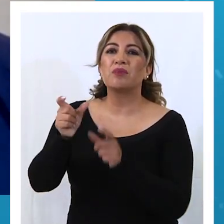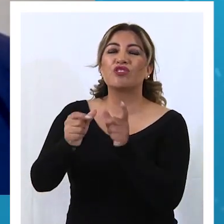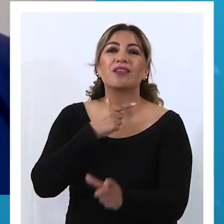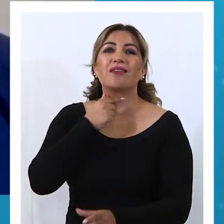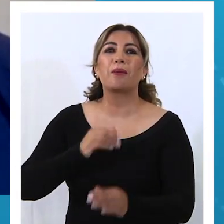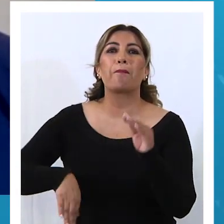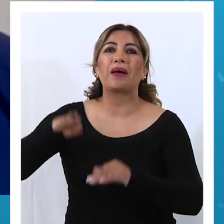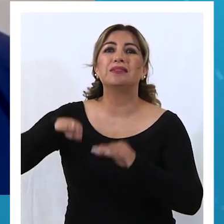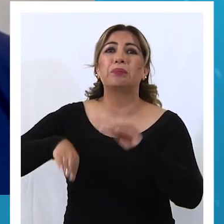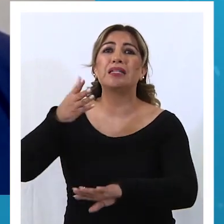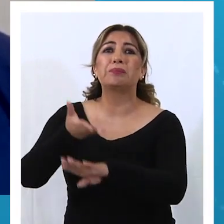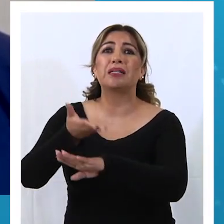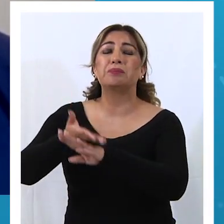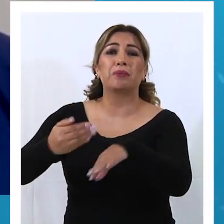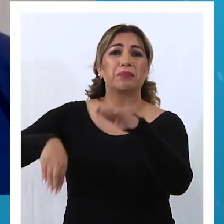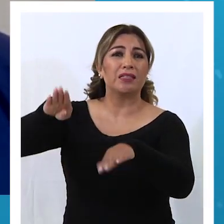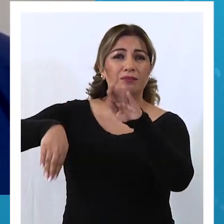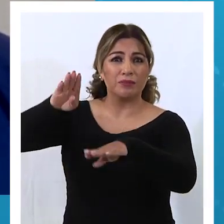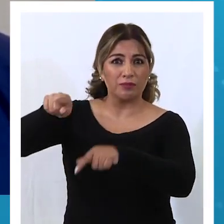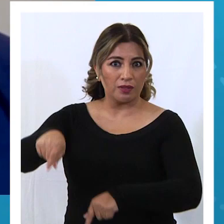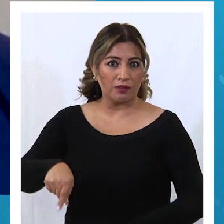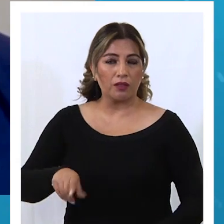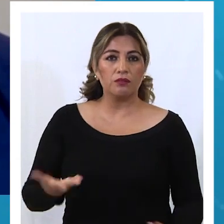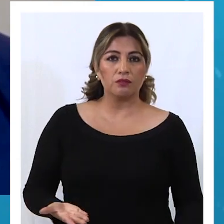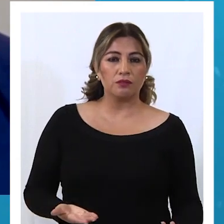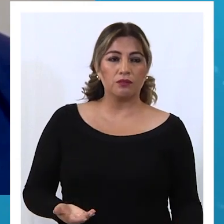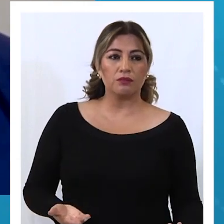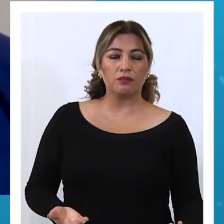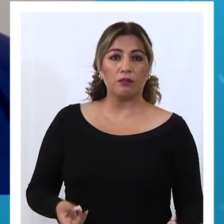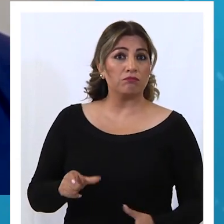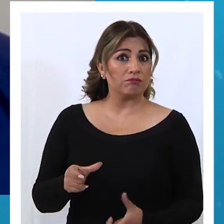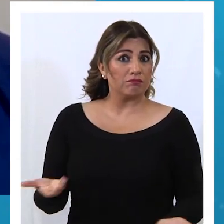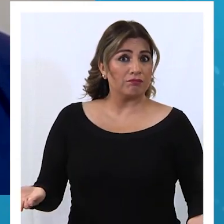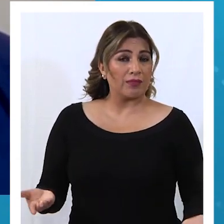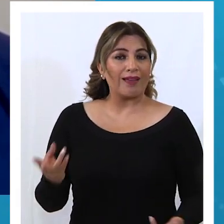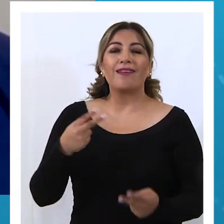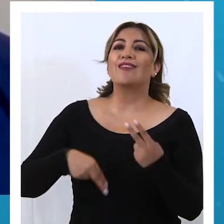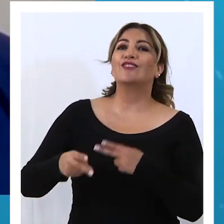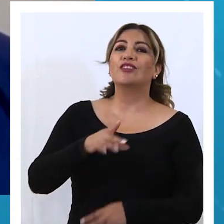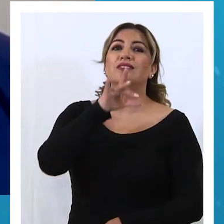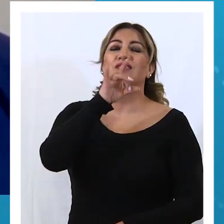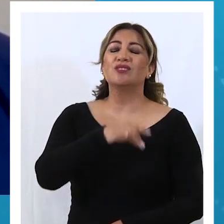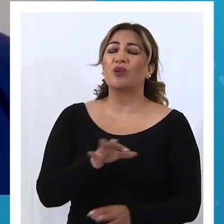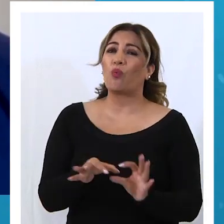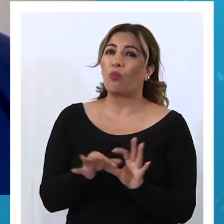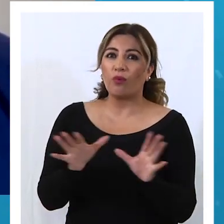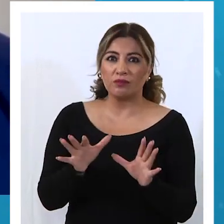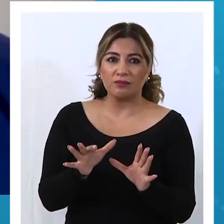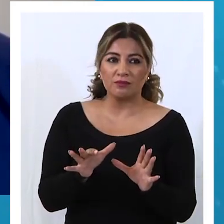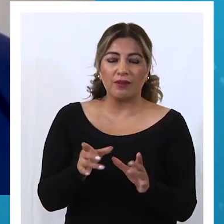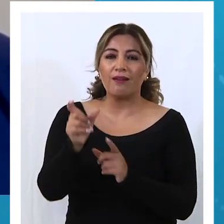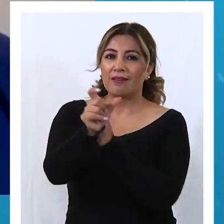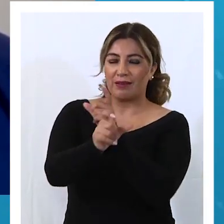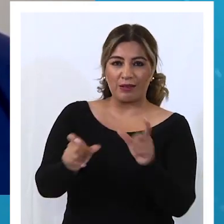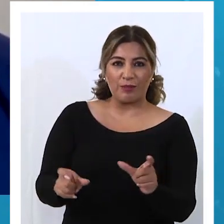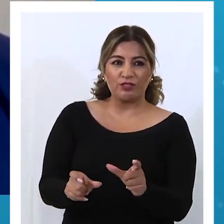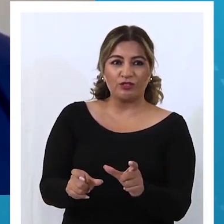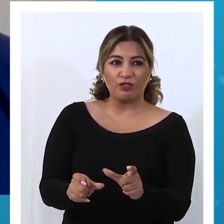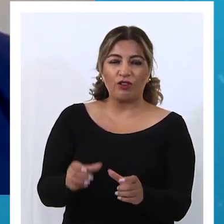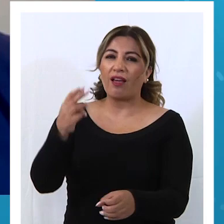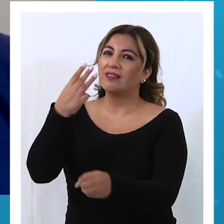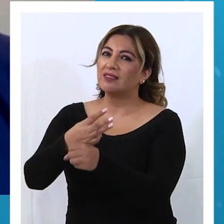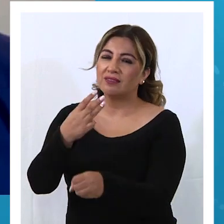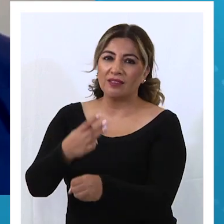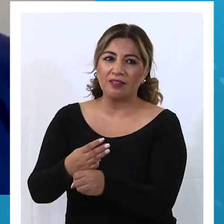más, la gente quería más. Ahora, ¿se justifica que la gente quiera más? Bueno, las historias de Chile son dramáticas. La gente de edad,